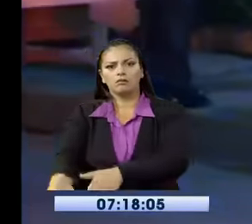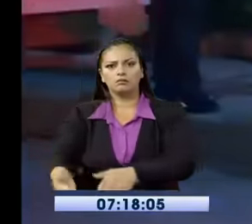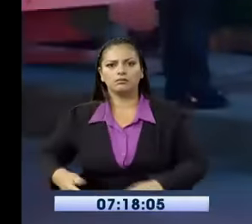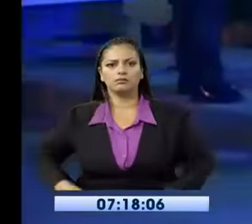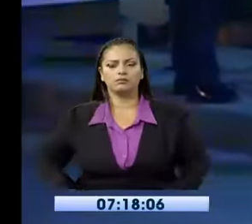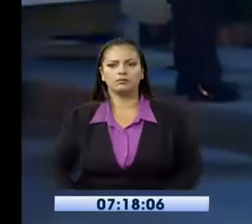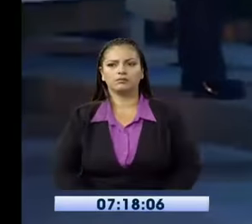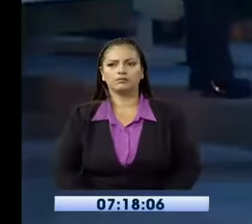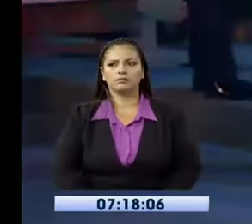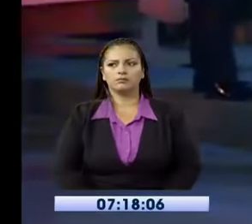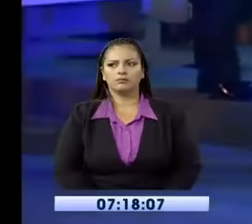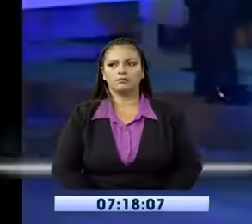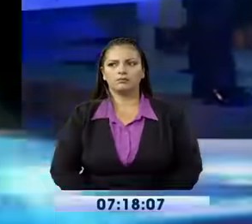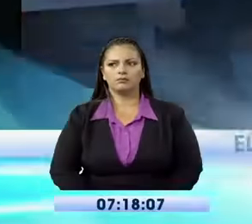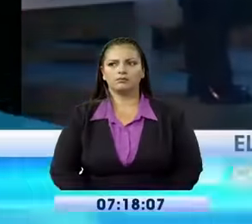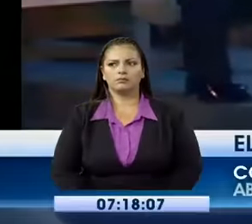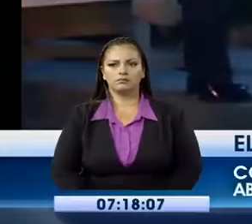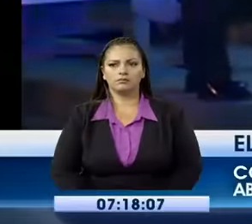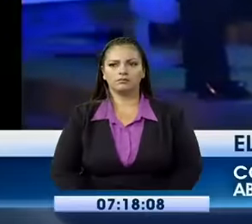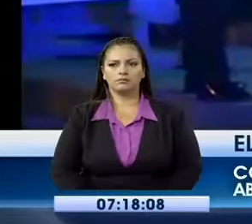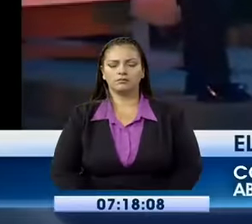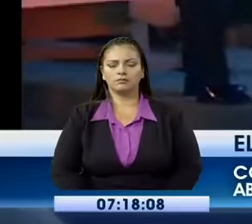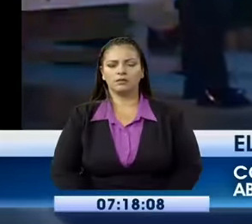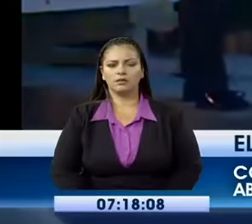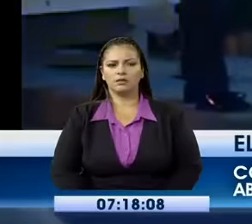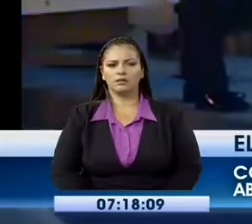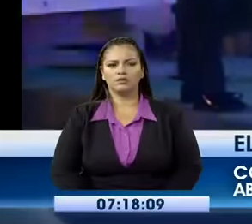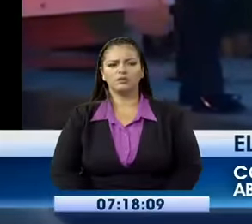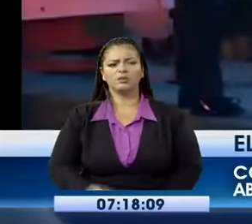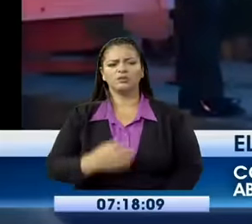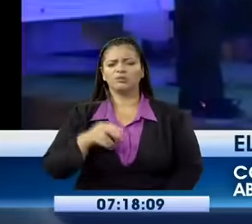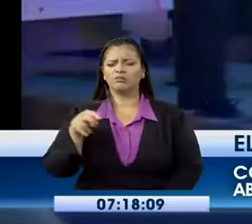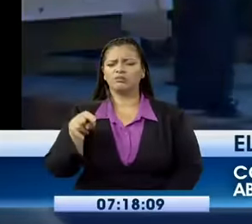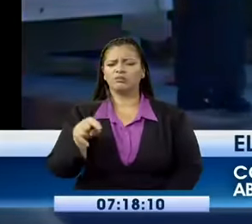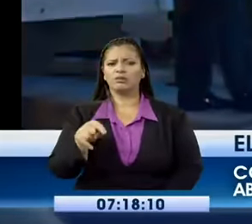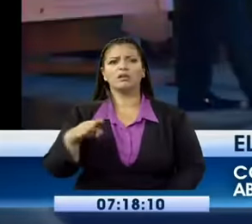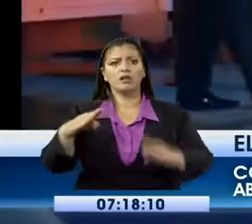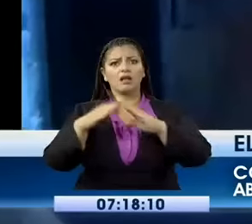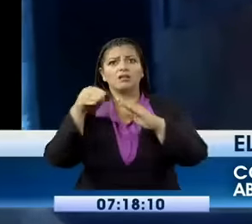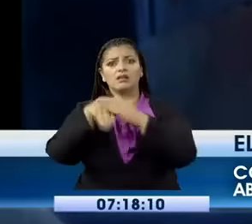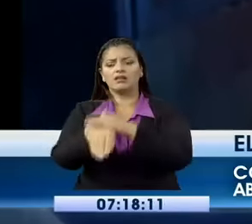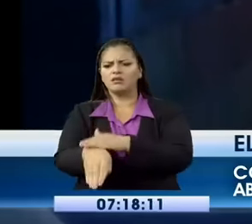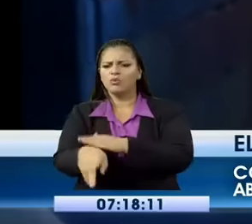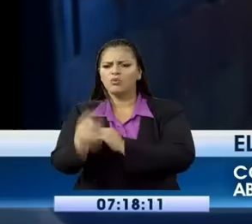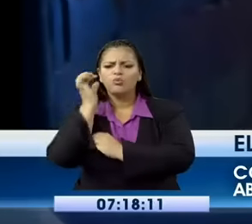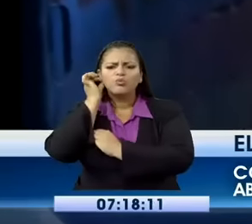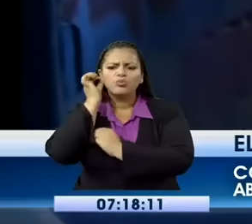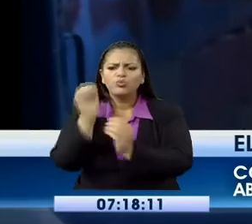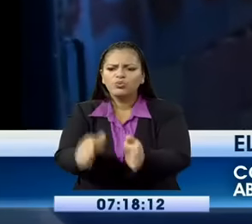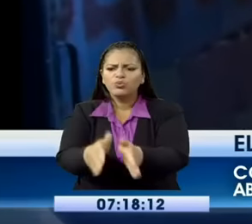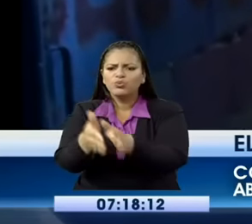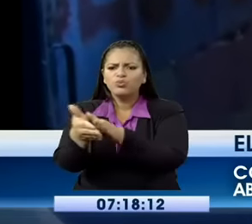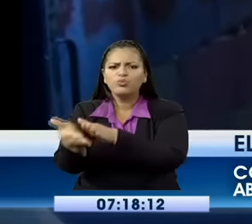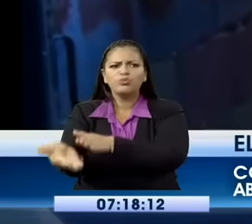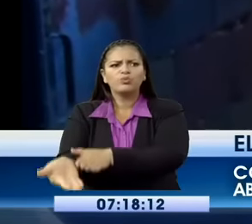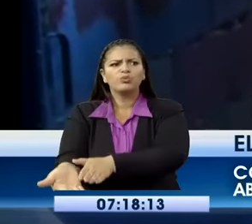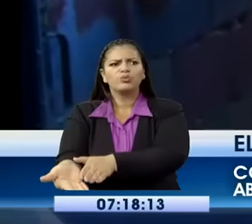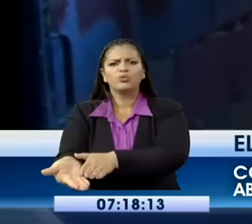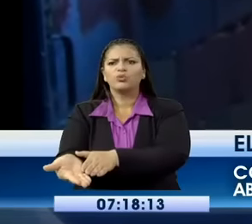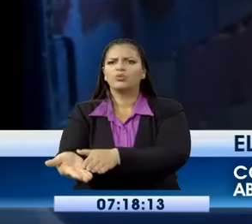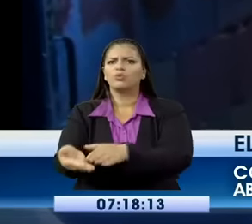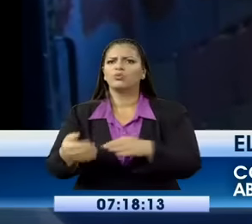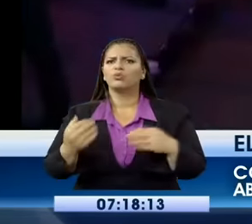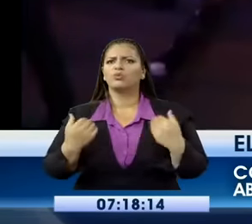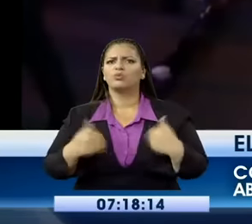golpes con signos de violencia y en el interior de una casa abandonada fue encontrado el cadáver de una